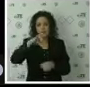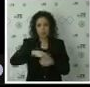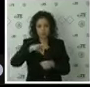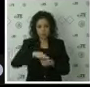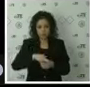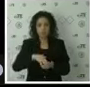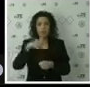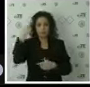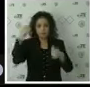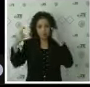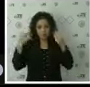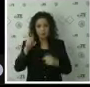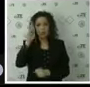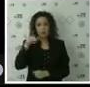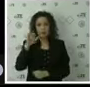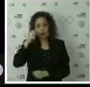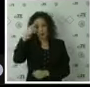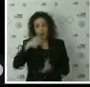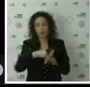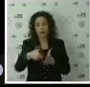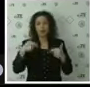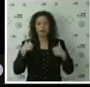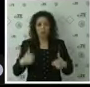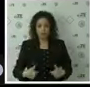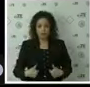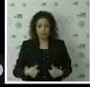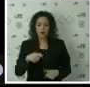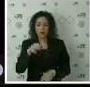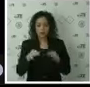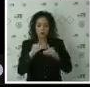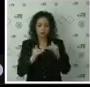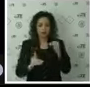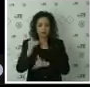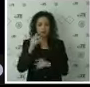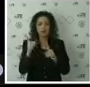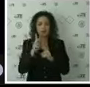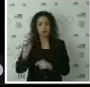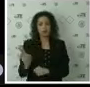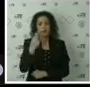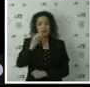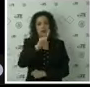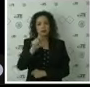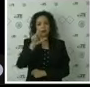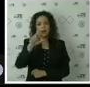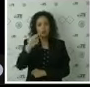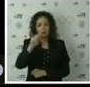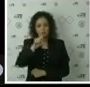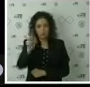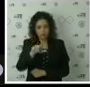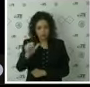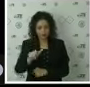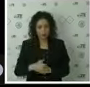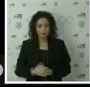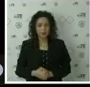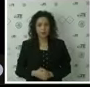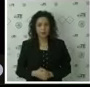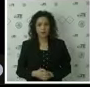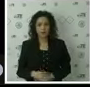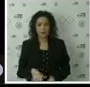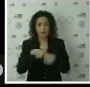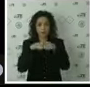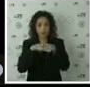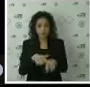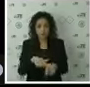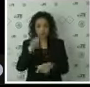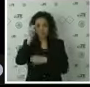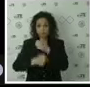Derechos Humanos por la UNAM y la Escuela de Práctica Jurídica de la Universidad de Zaragoza, respectivamente. Cuenta con más de 2 décadas